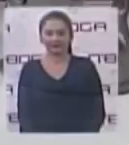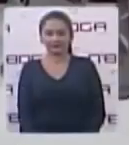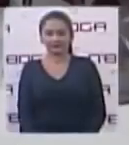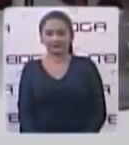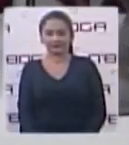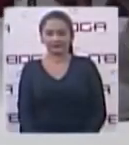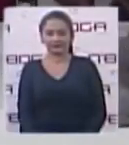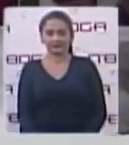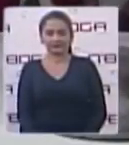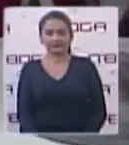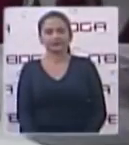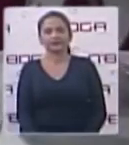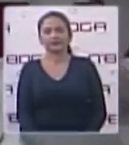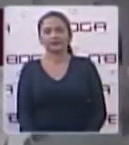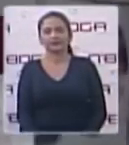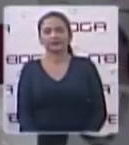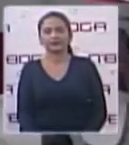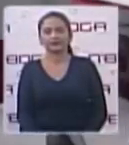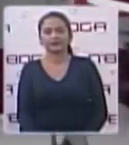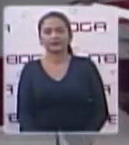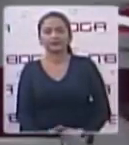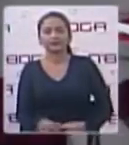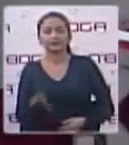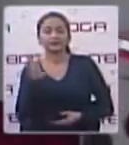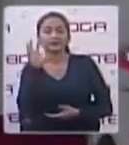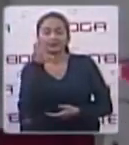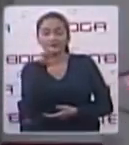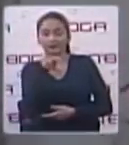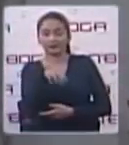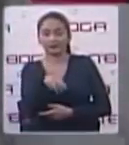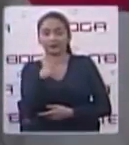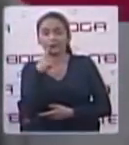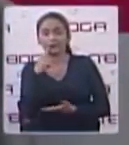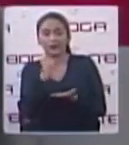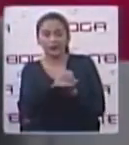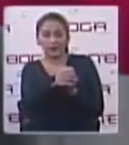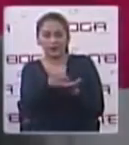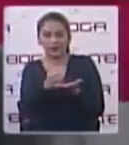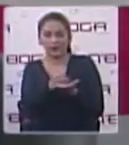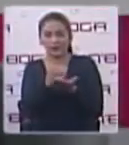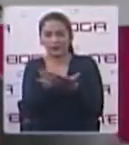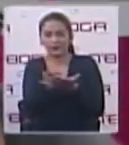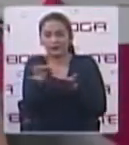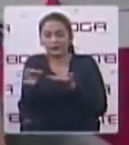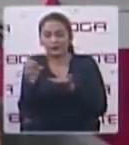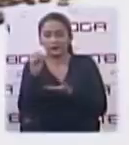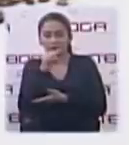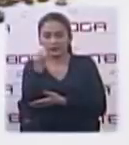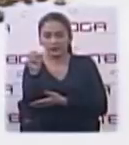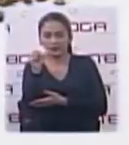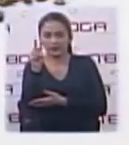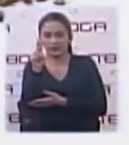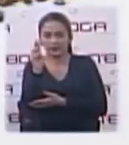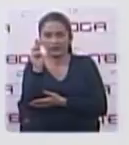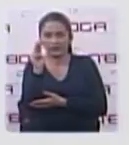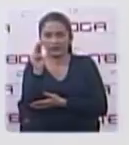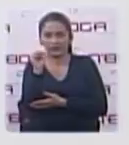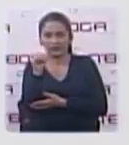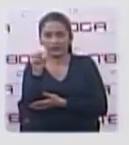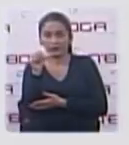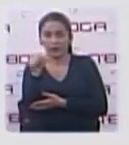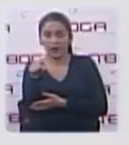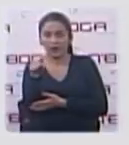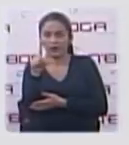Cantón Saruma, de la provincia del Oro, es famoso por la historia de café que posee y es ahí donde nace en el año